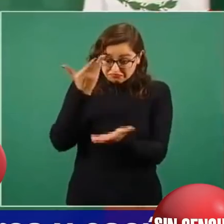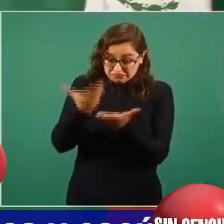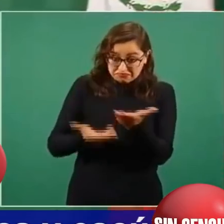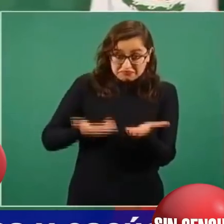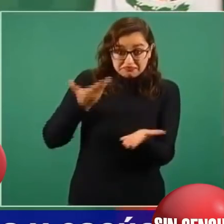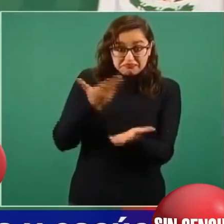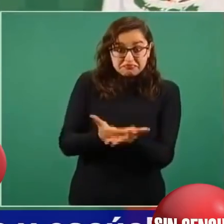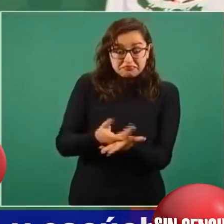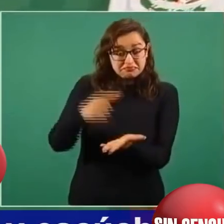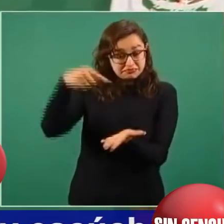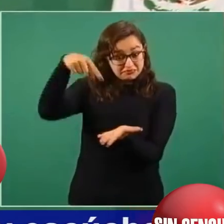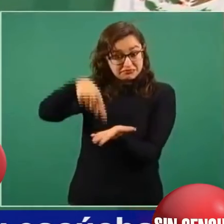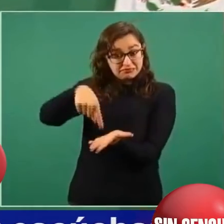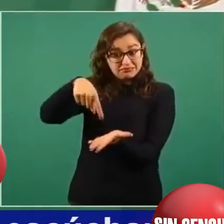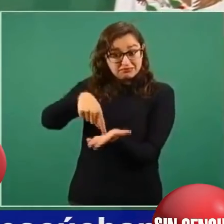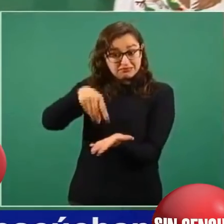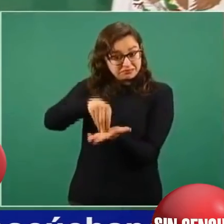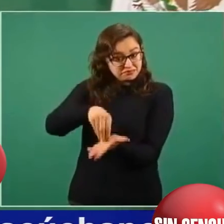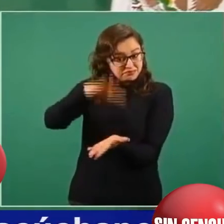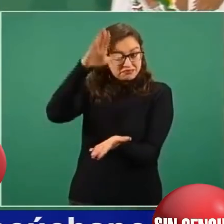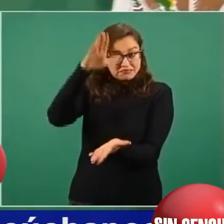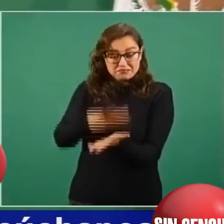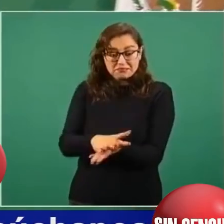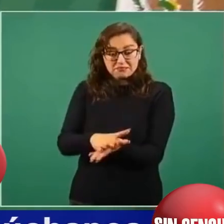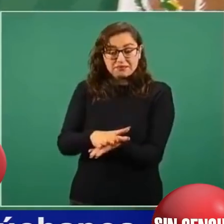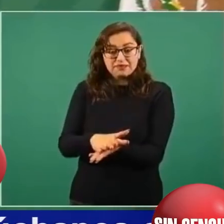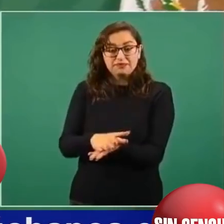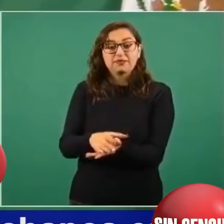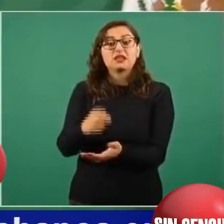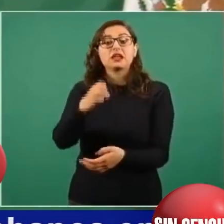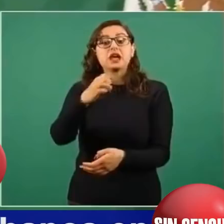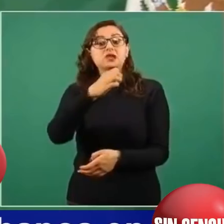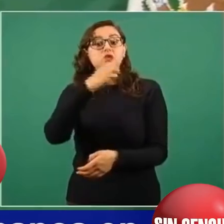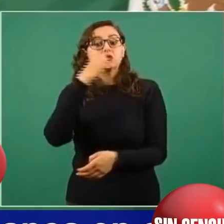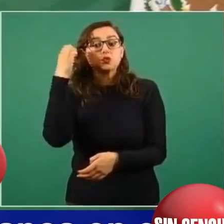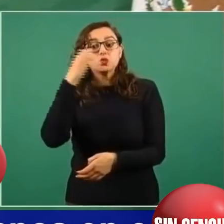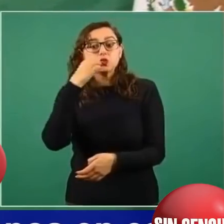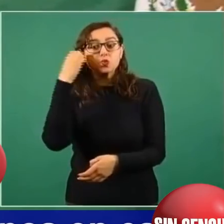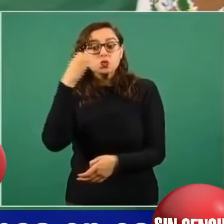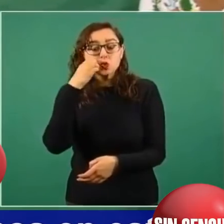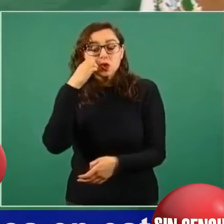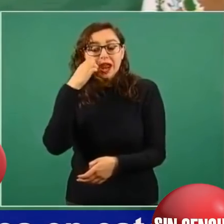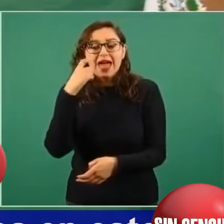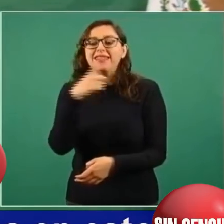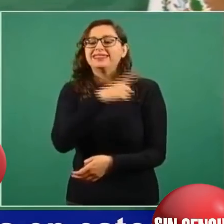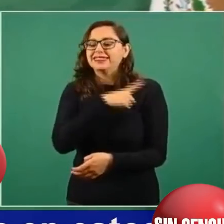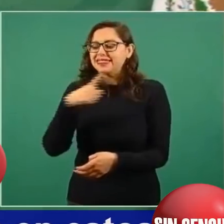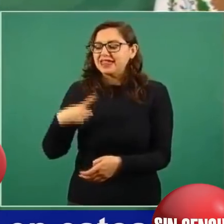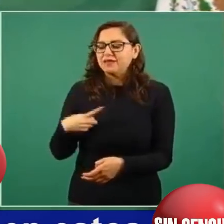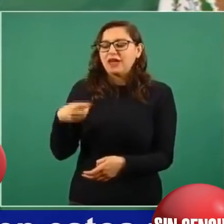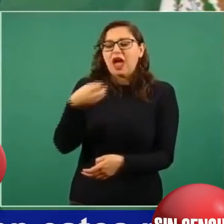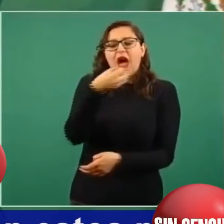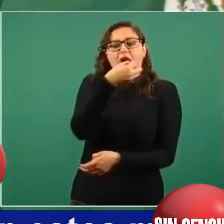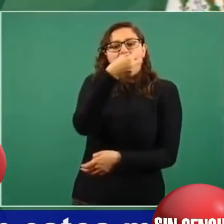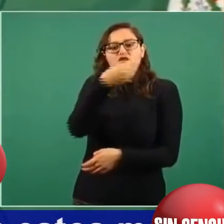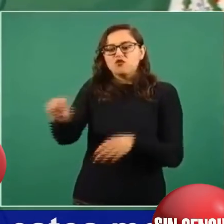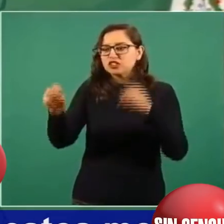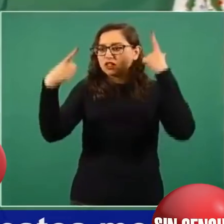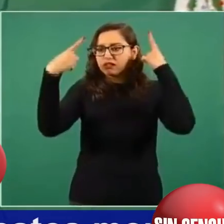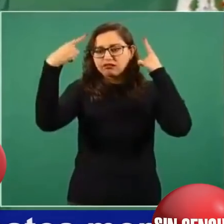los maestros de las escuelas tendrán que ser egresados de las